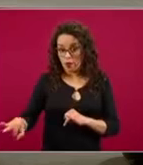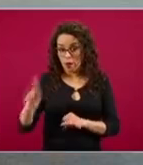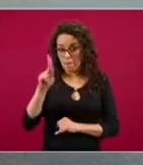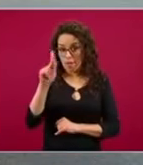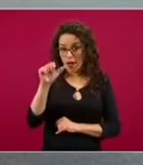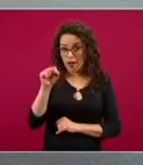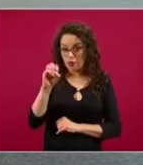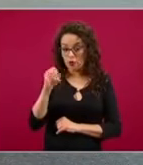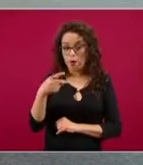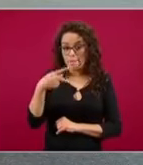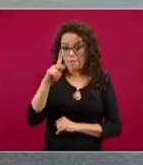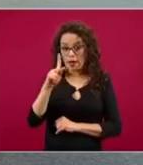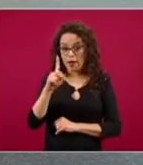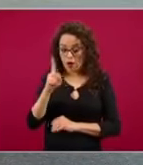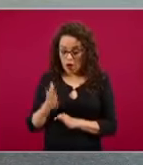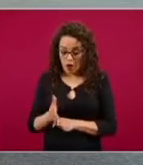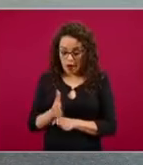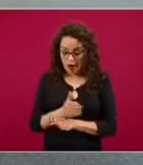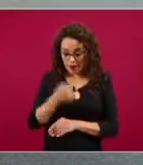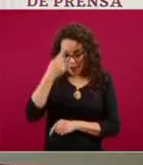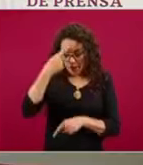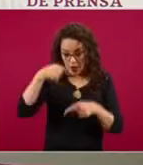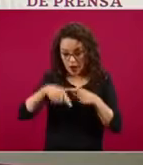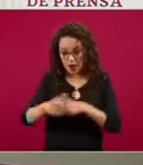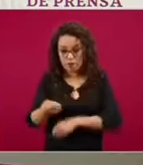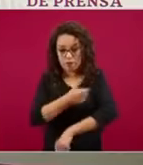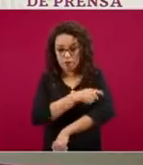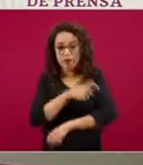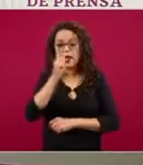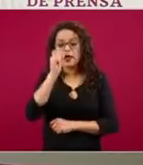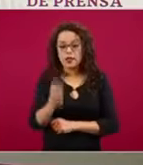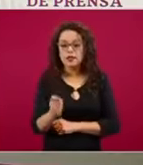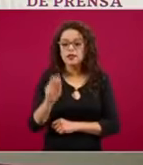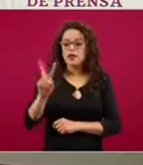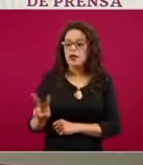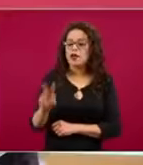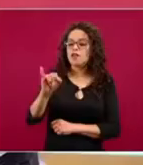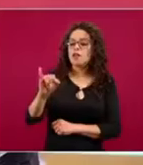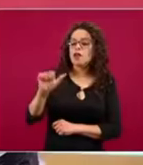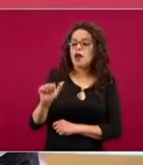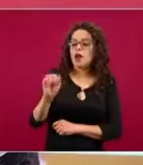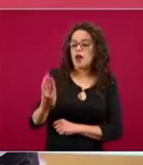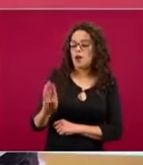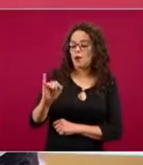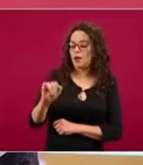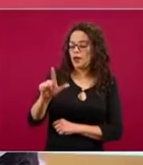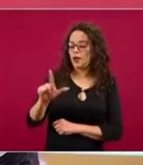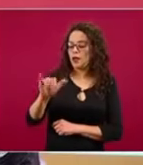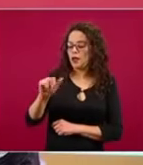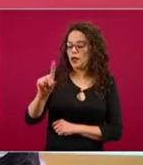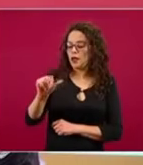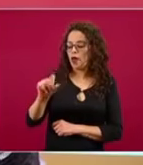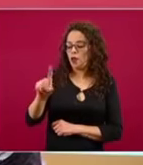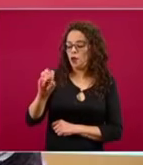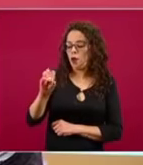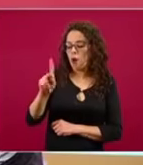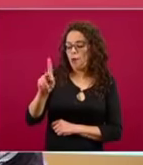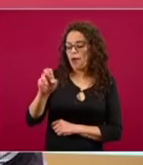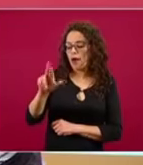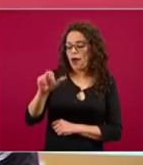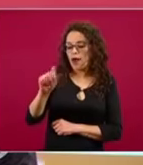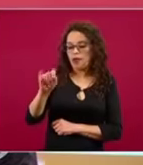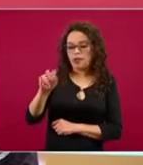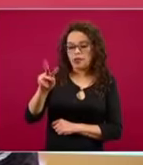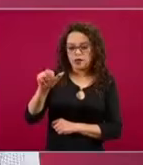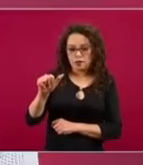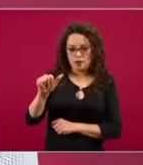con la vacunación, es precisamente la viabilidad operativa, ¿no? Es decir, cómo esta vacuna puede llegar tanto desde